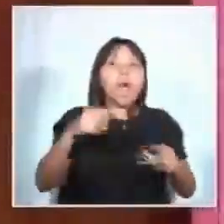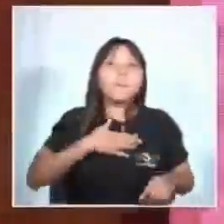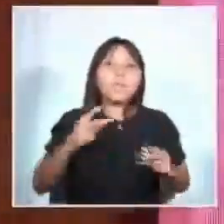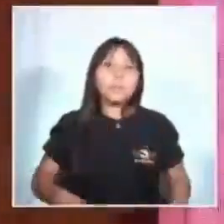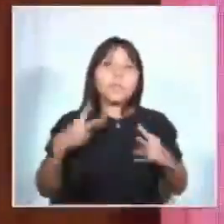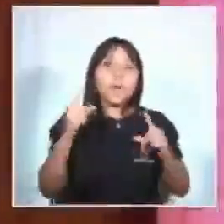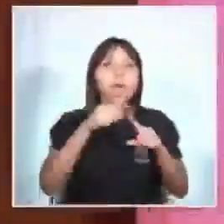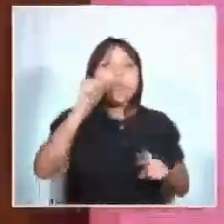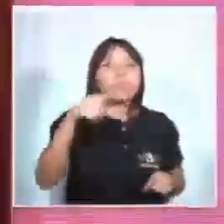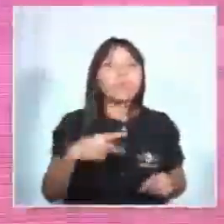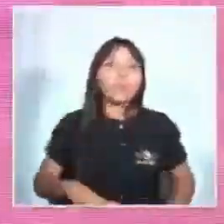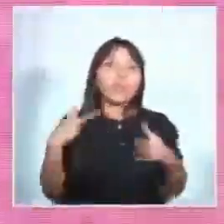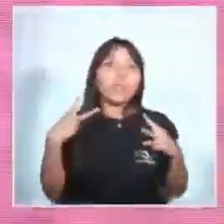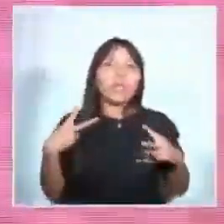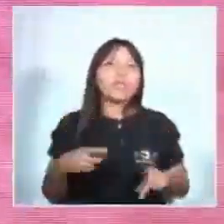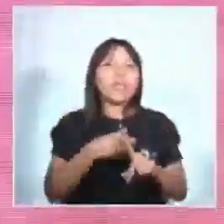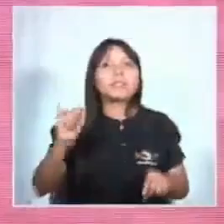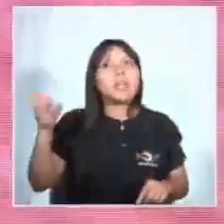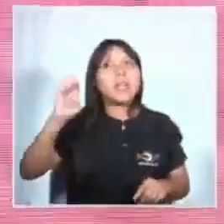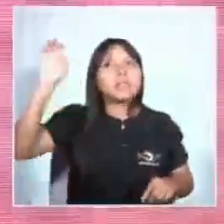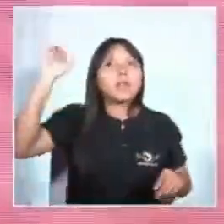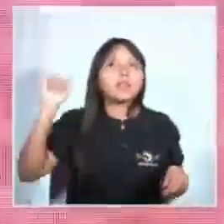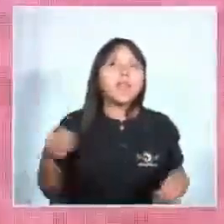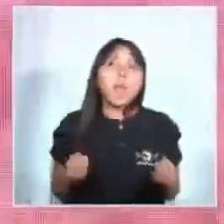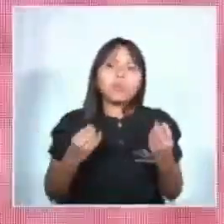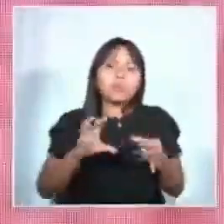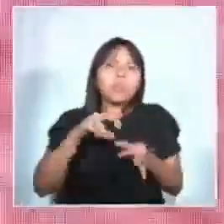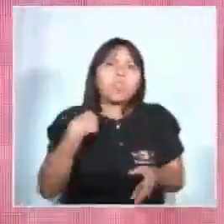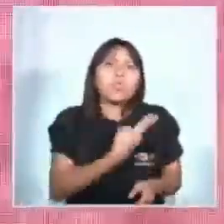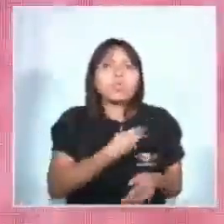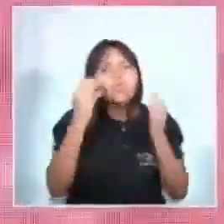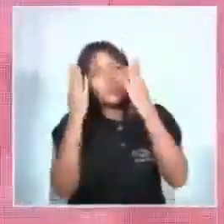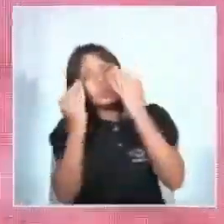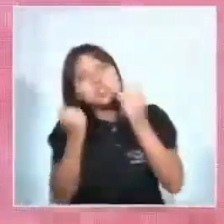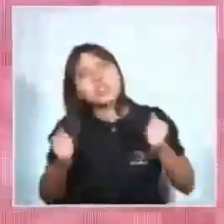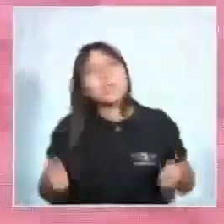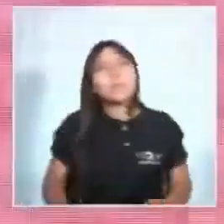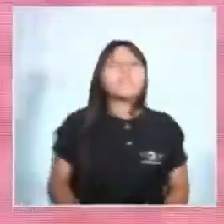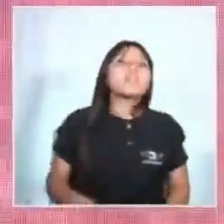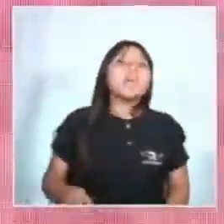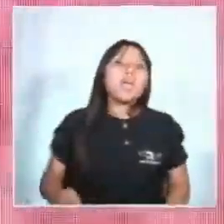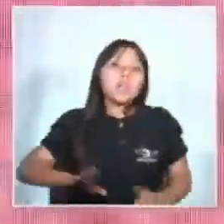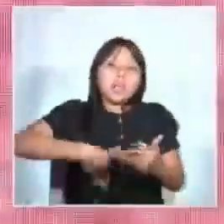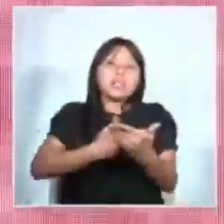eternidad. Muchos de nosotros, tristemente, nacimos en ámbitos de